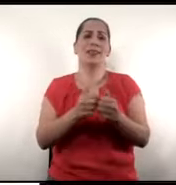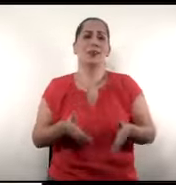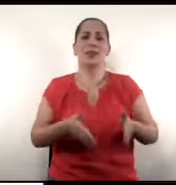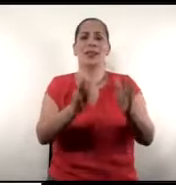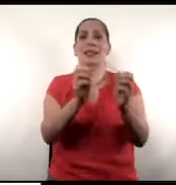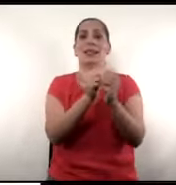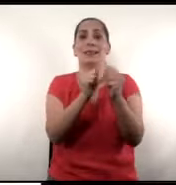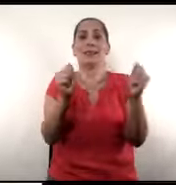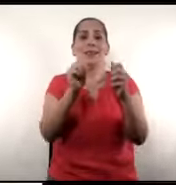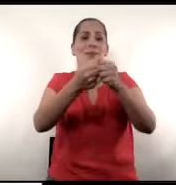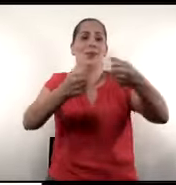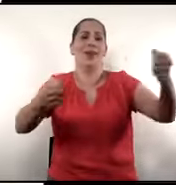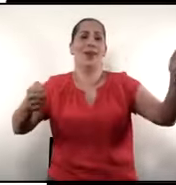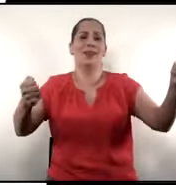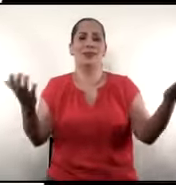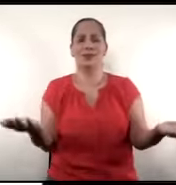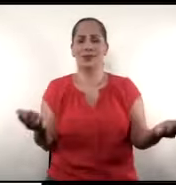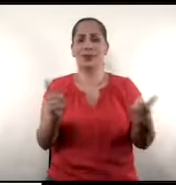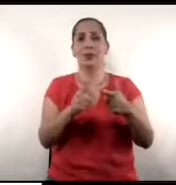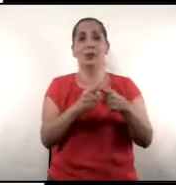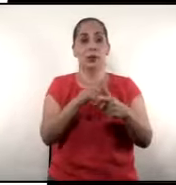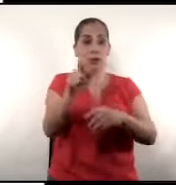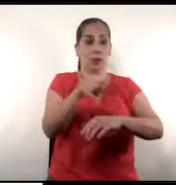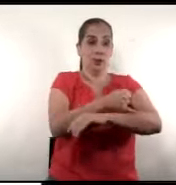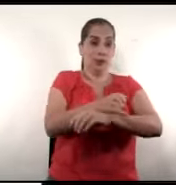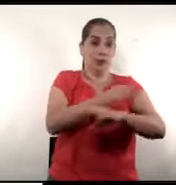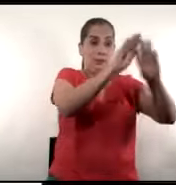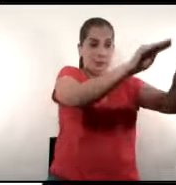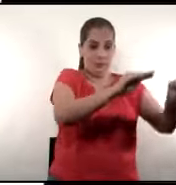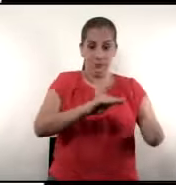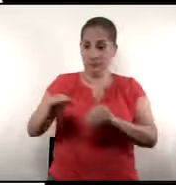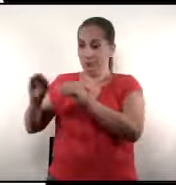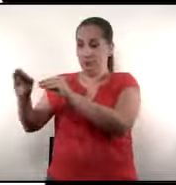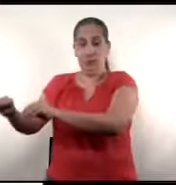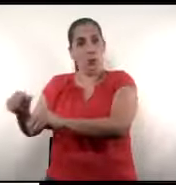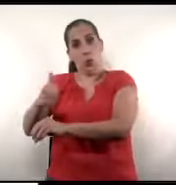Bueno, entonces, traslademos a esos ingenieros de un lugar al otro.